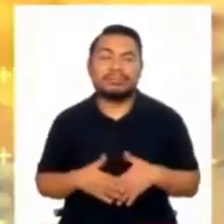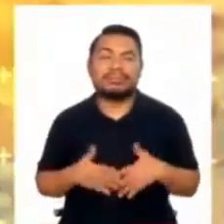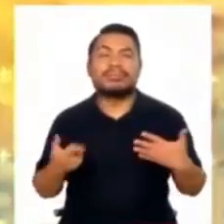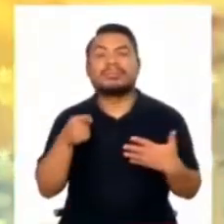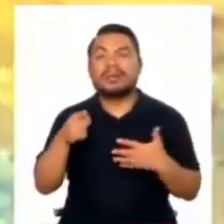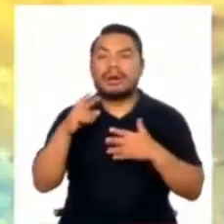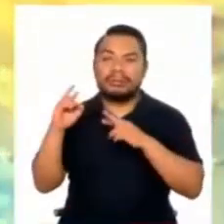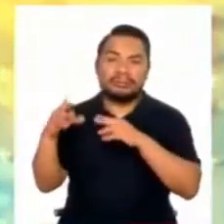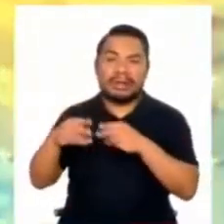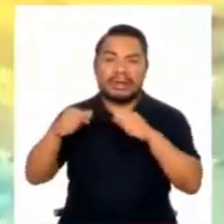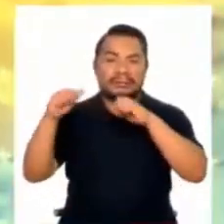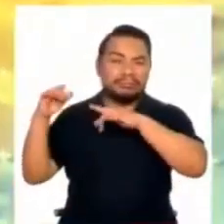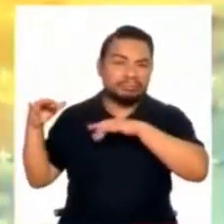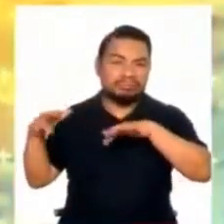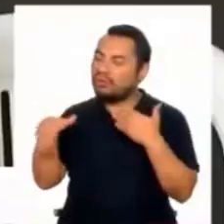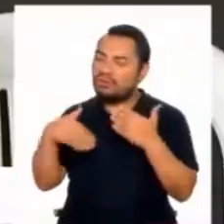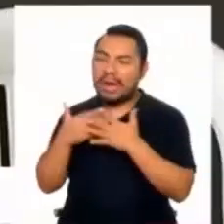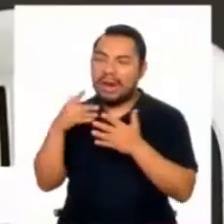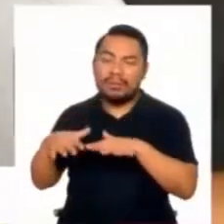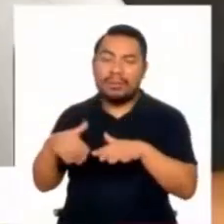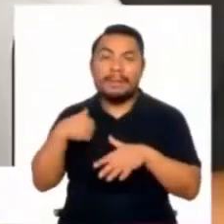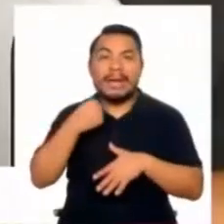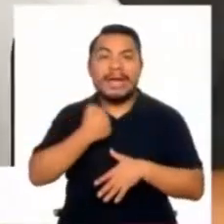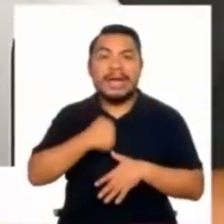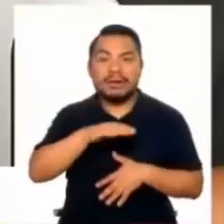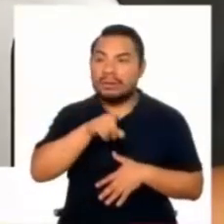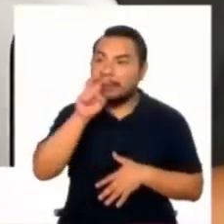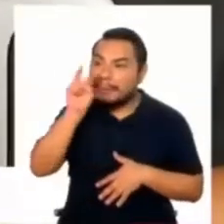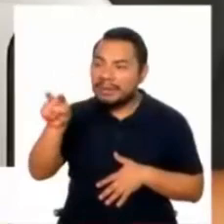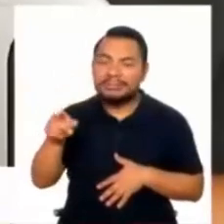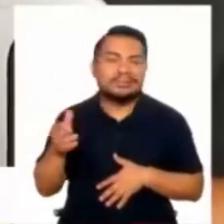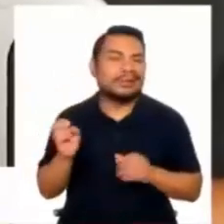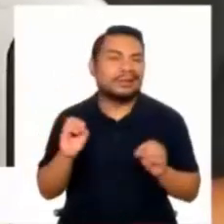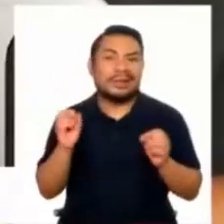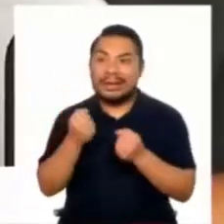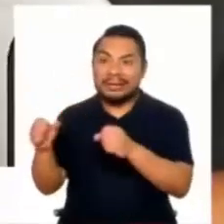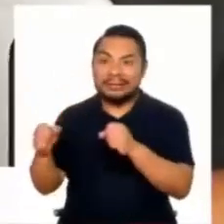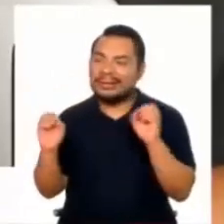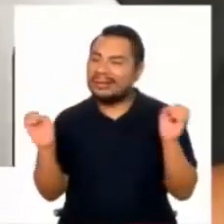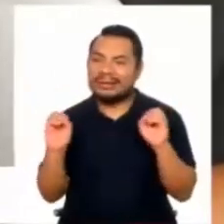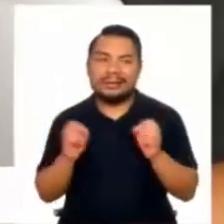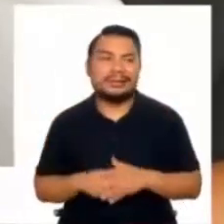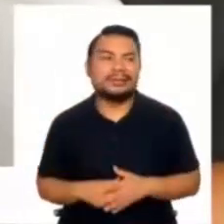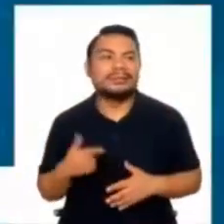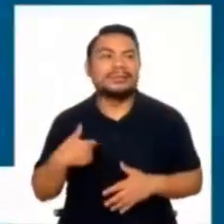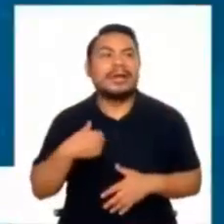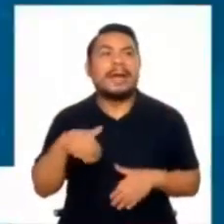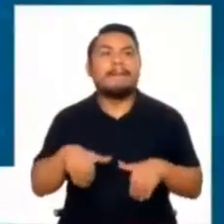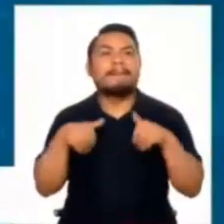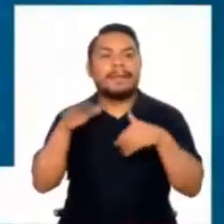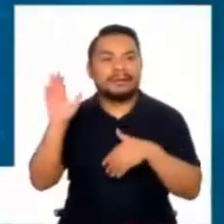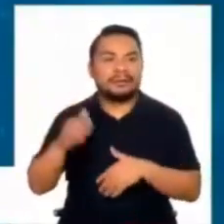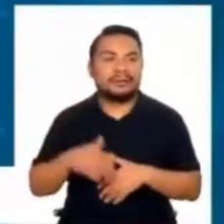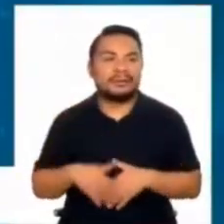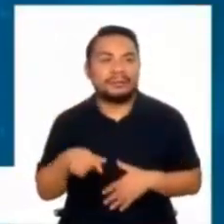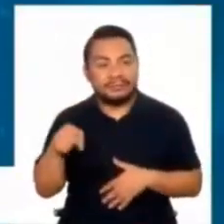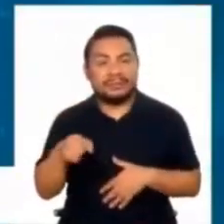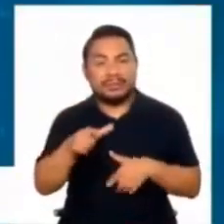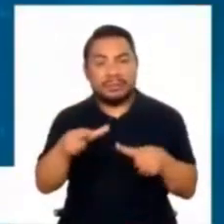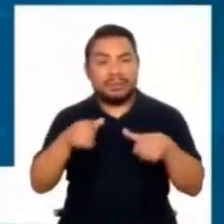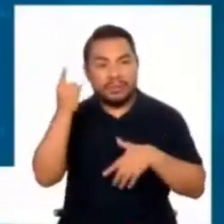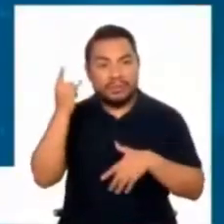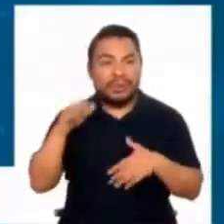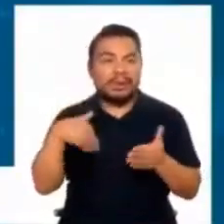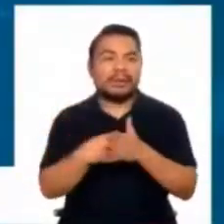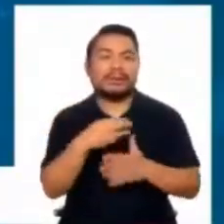Deslizamiento de tierra en un caserío. Bueno amigos, si tienen esa muy buena voluntad de apoyar a estas personas que han caído en desgracia,